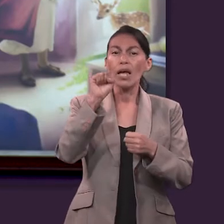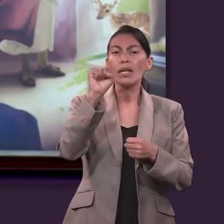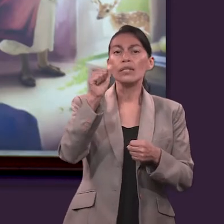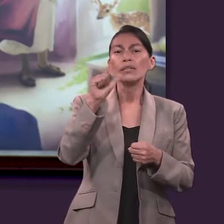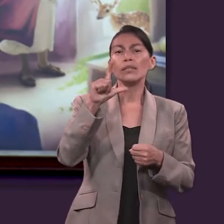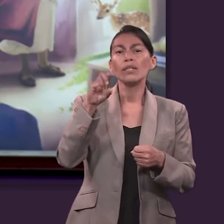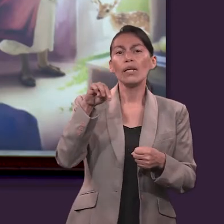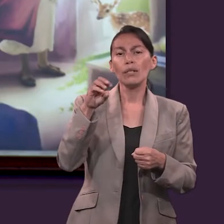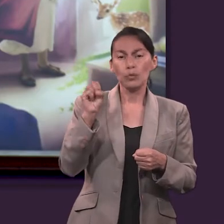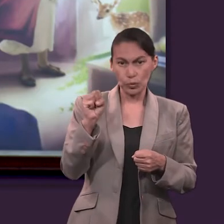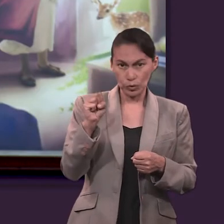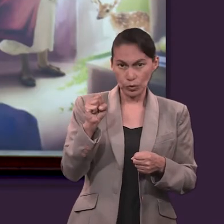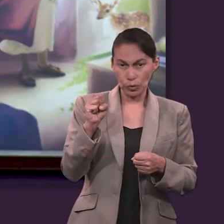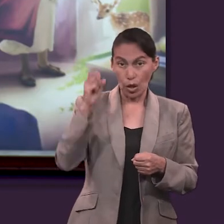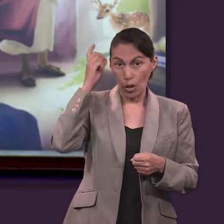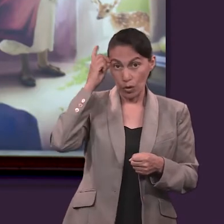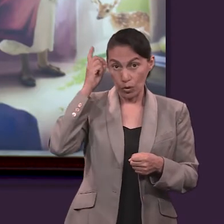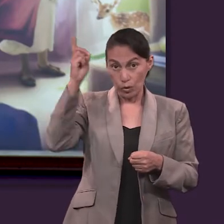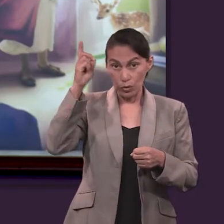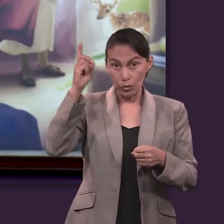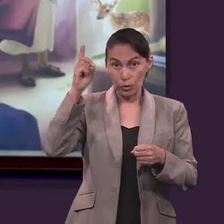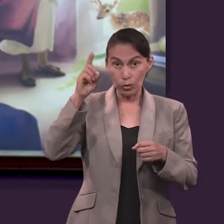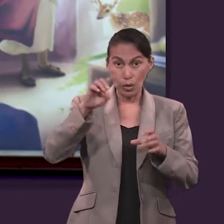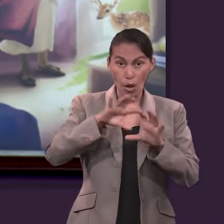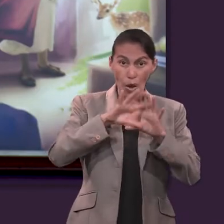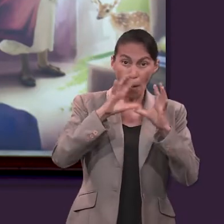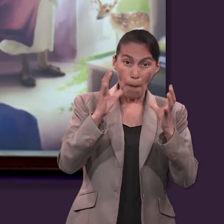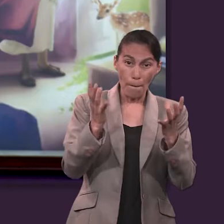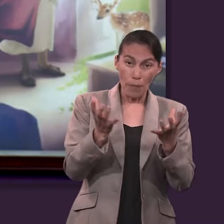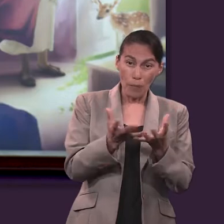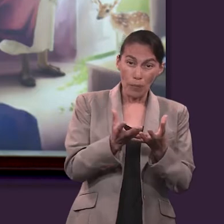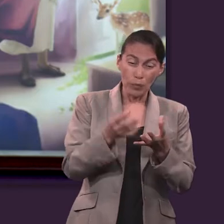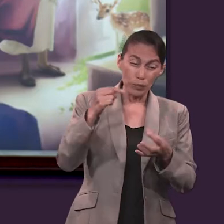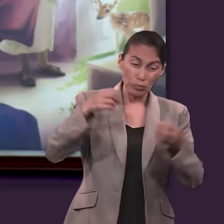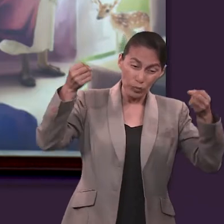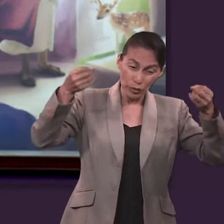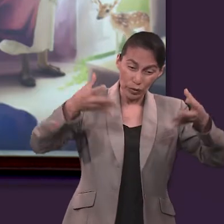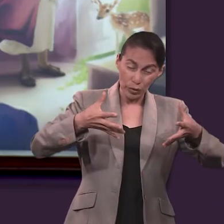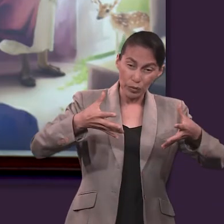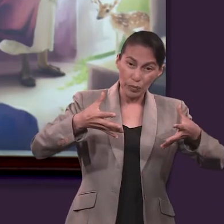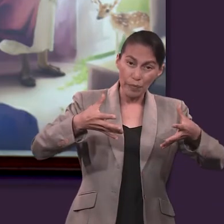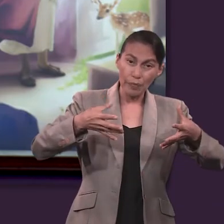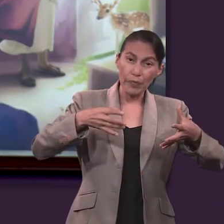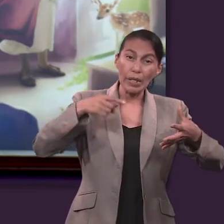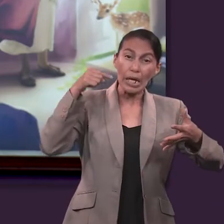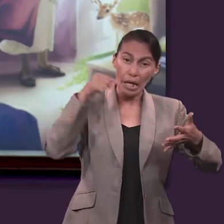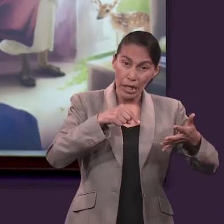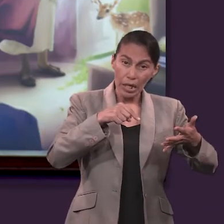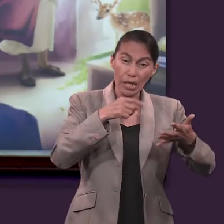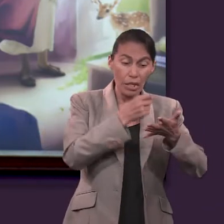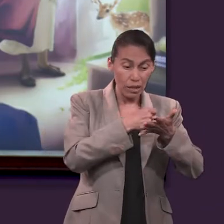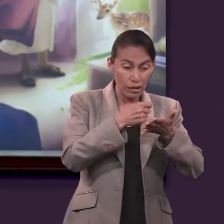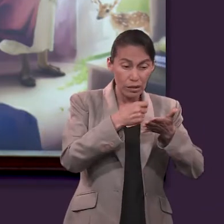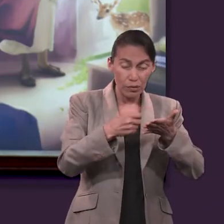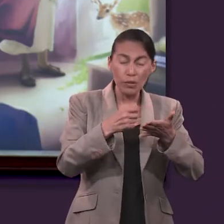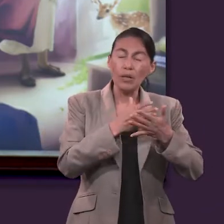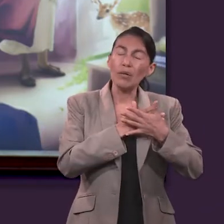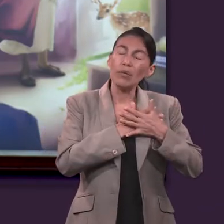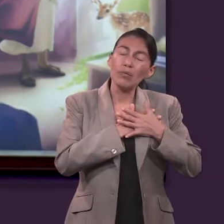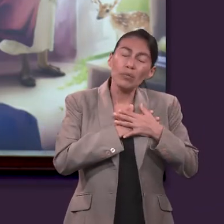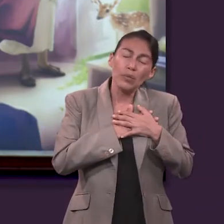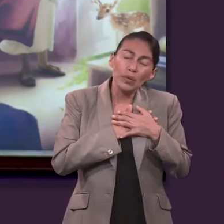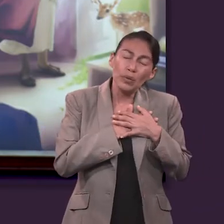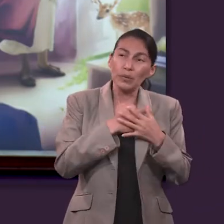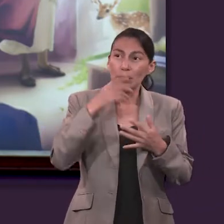cuando Dios formó al mundo, precisamente escribió este mensaje del amor del Padre